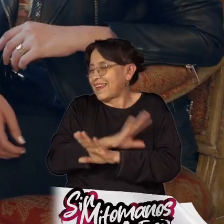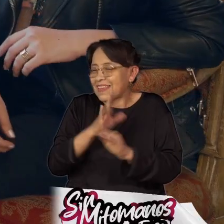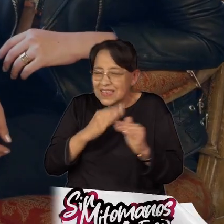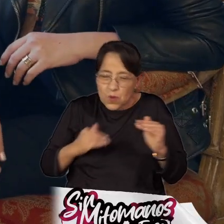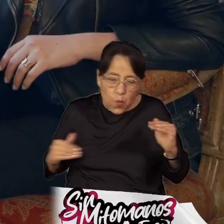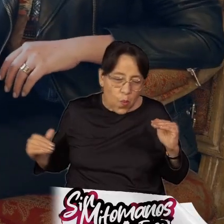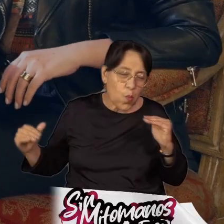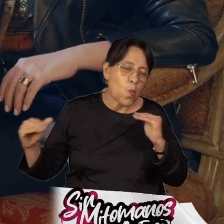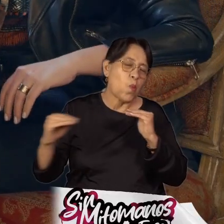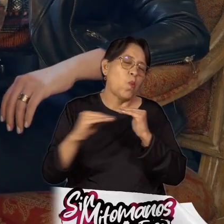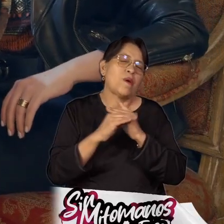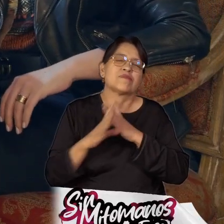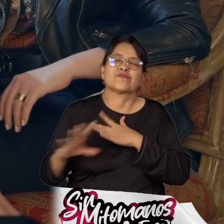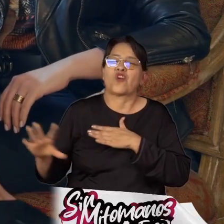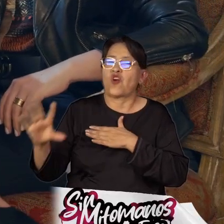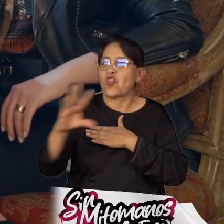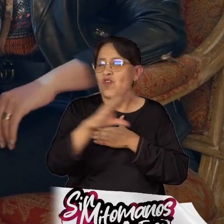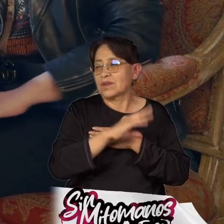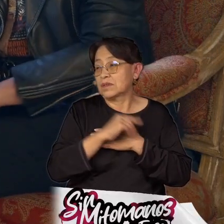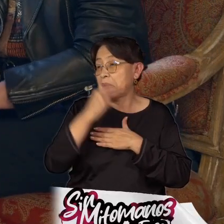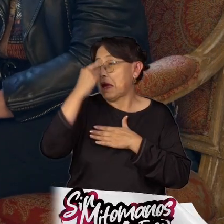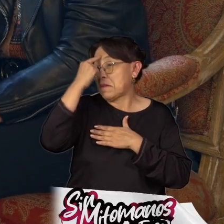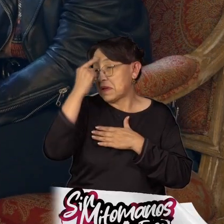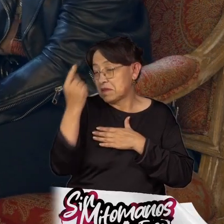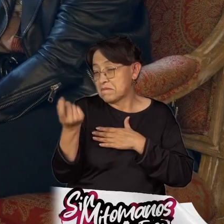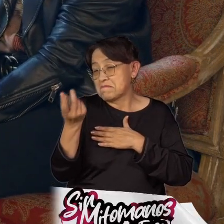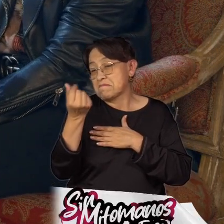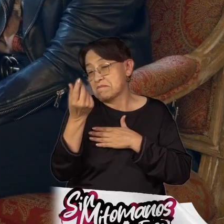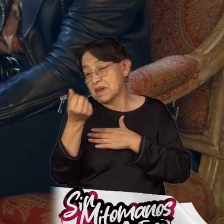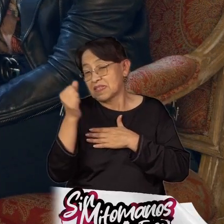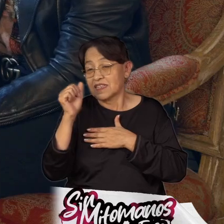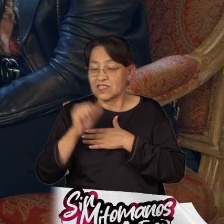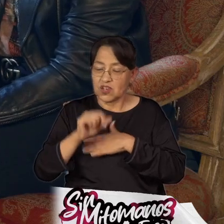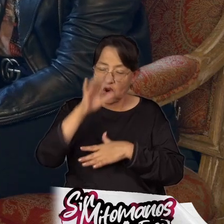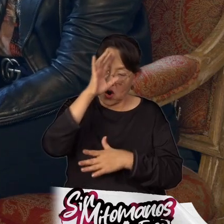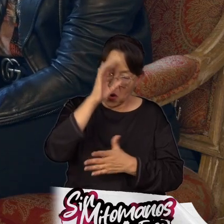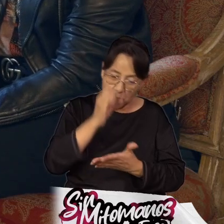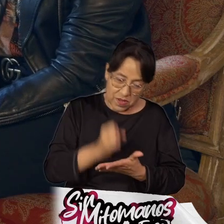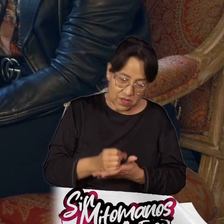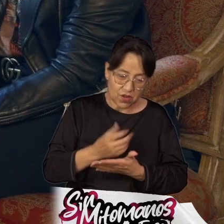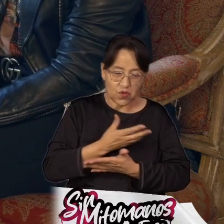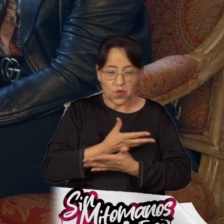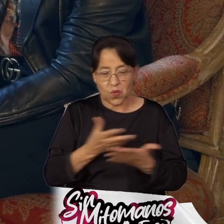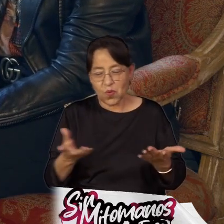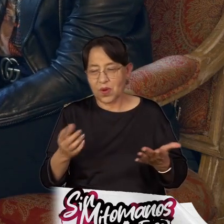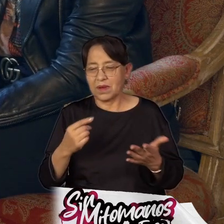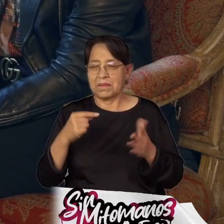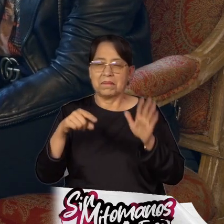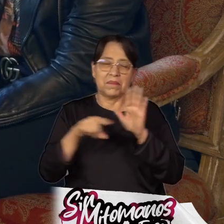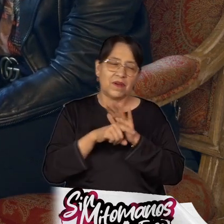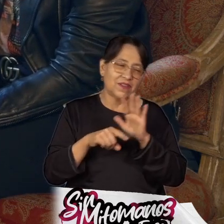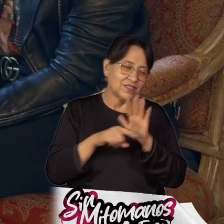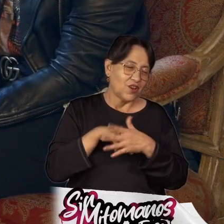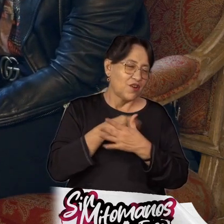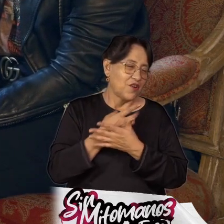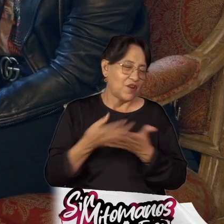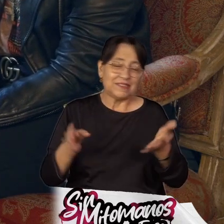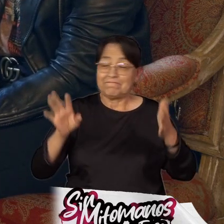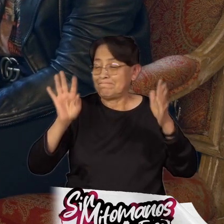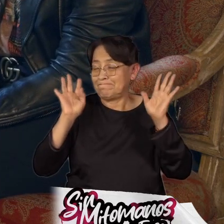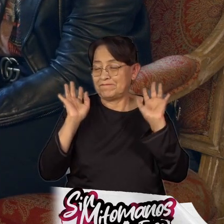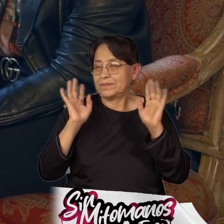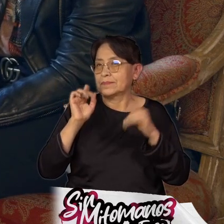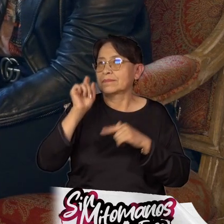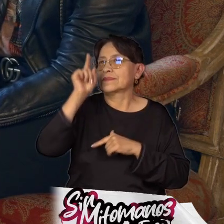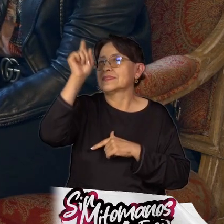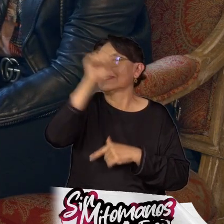igualdad respecto a si tienes plata o no, aspectos, posturas, efectos, defectos. Y yo